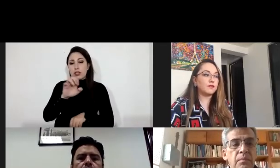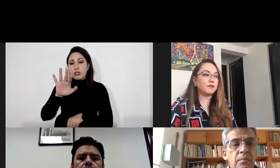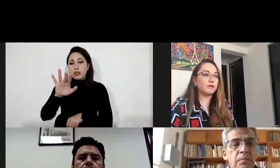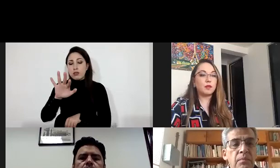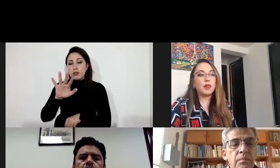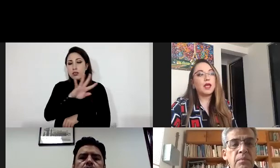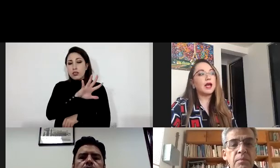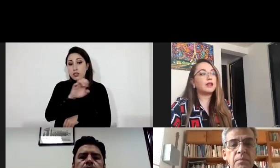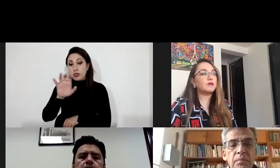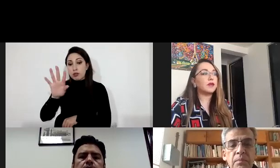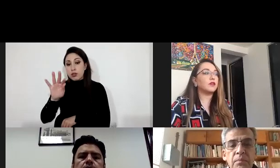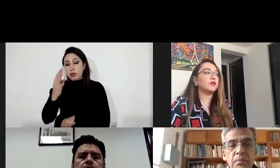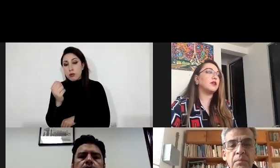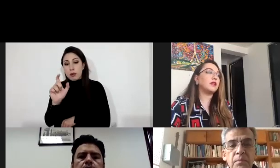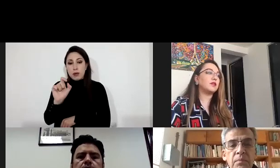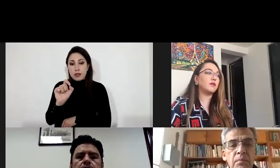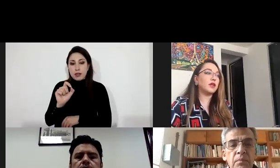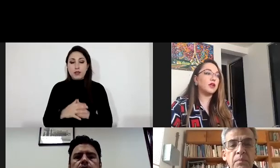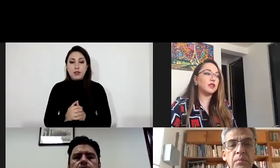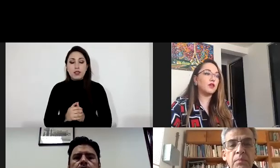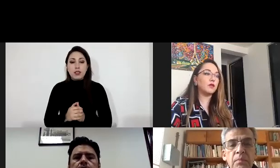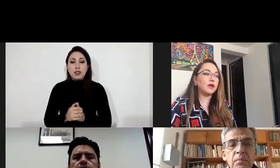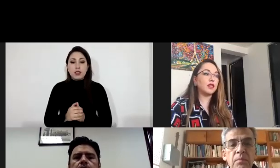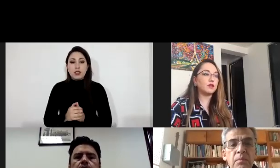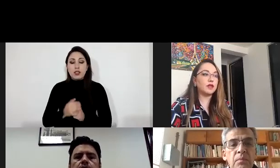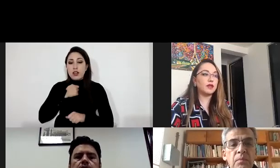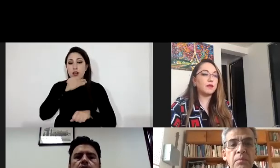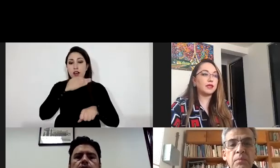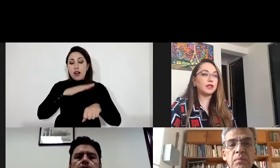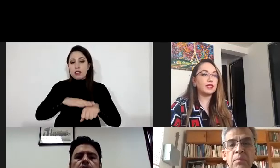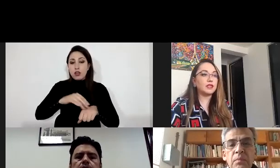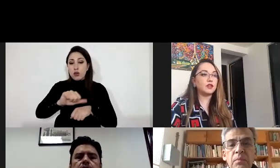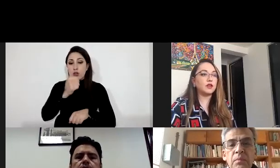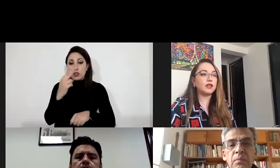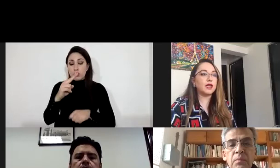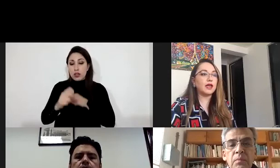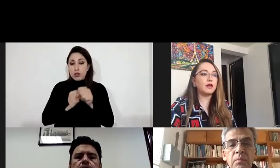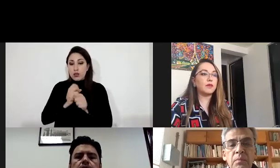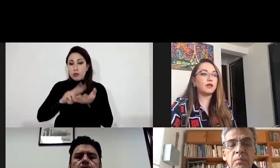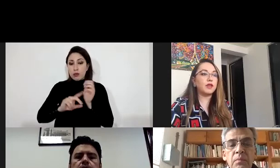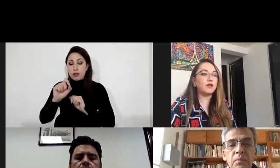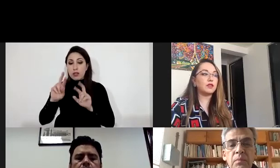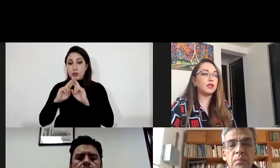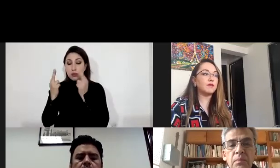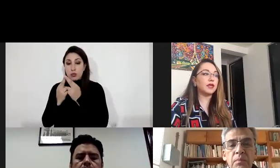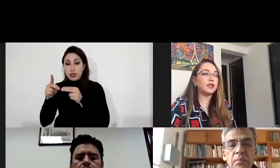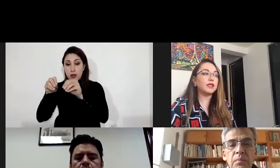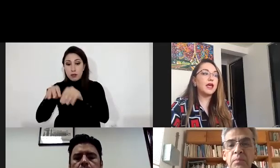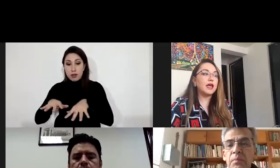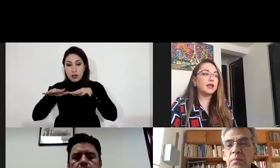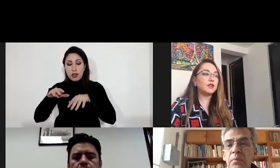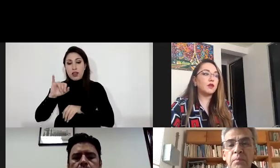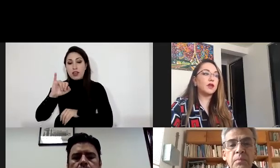549-20. Al respecto, les informo que el 11 de noviembre de 2020, en sesión ordinaria, el Pleno del